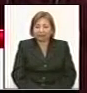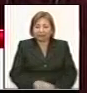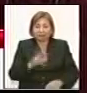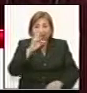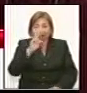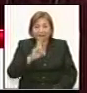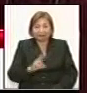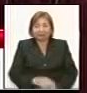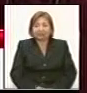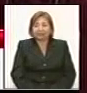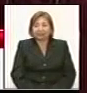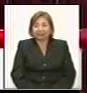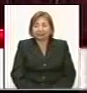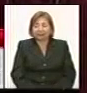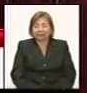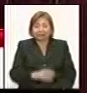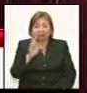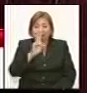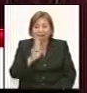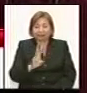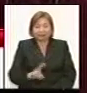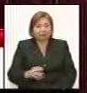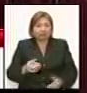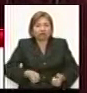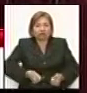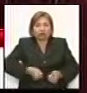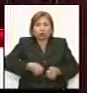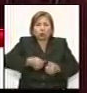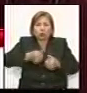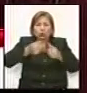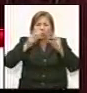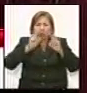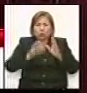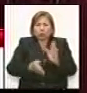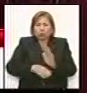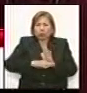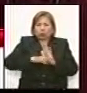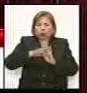¿no? Venezuela decreció el 2014